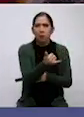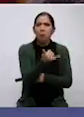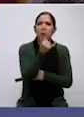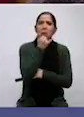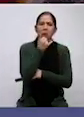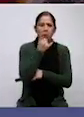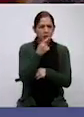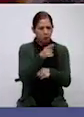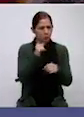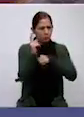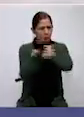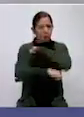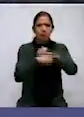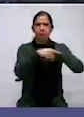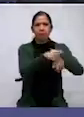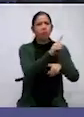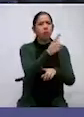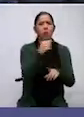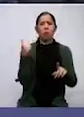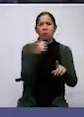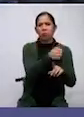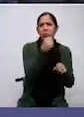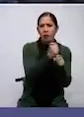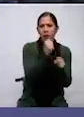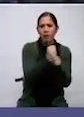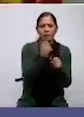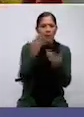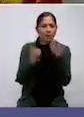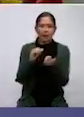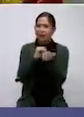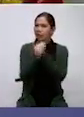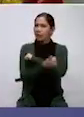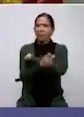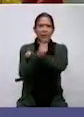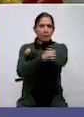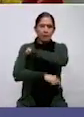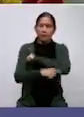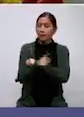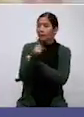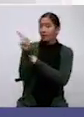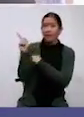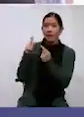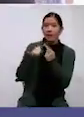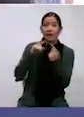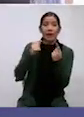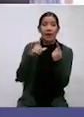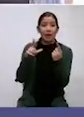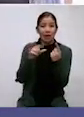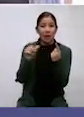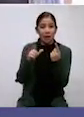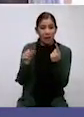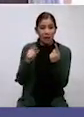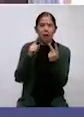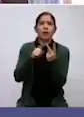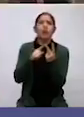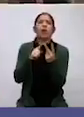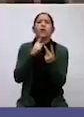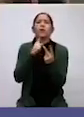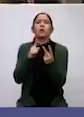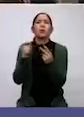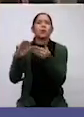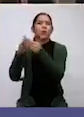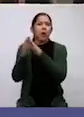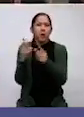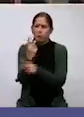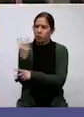por detención preventiva. En las próximas horas, asambleístas de Jayaya y Somos Pueblo presentarán ante juzgados la solicitud de revocatoria